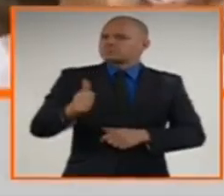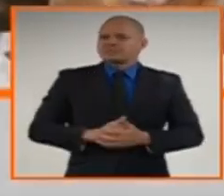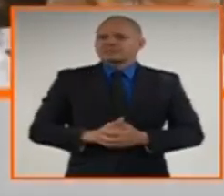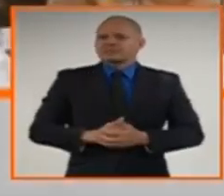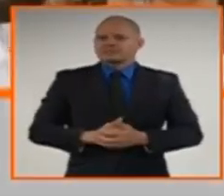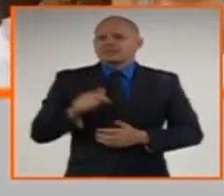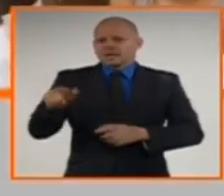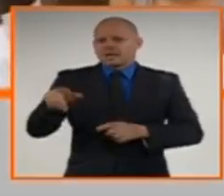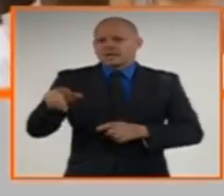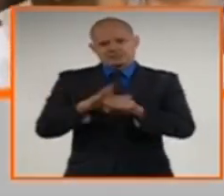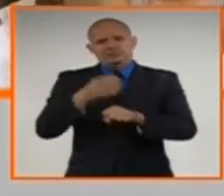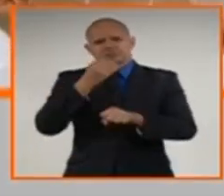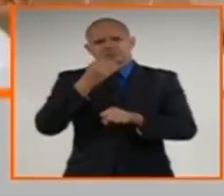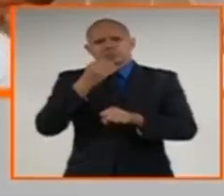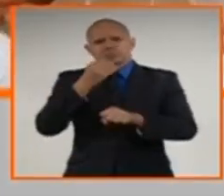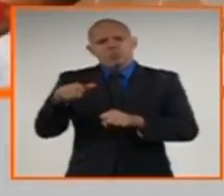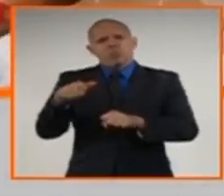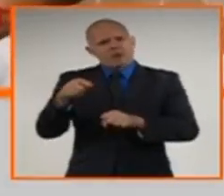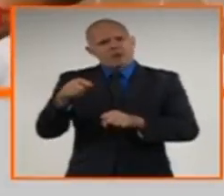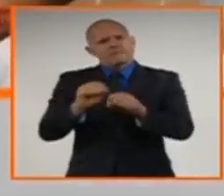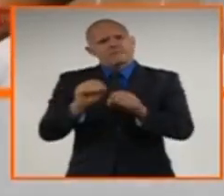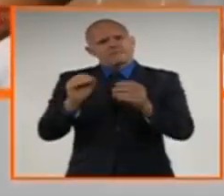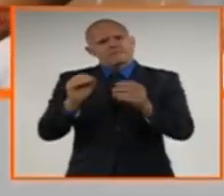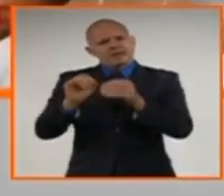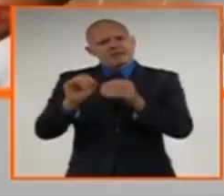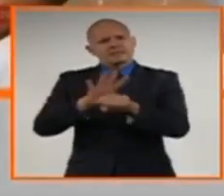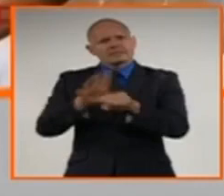inmune potente en el niño, que fue lo que